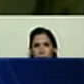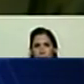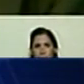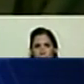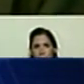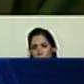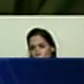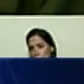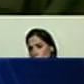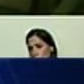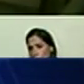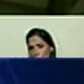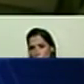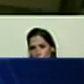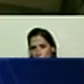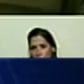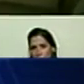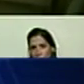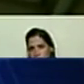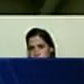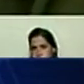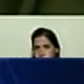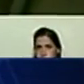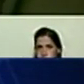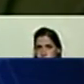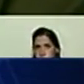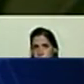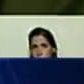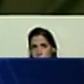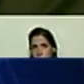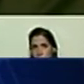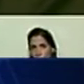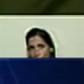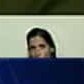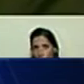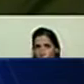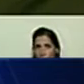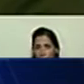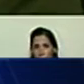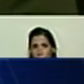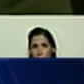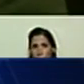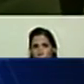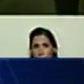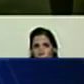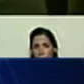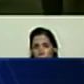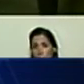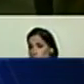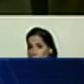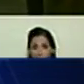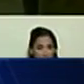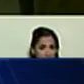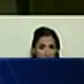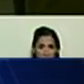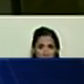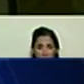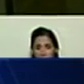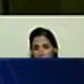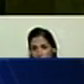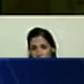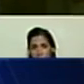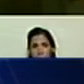la fachada atlántica del delta del Orinoco, lo cual no está en discusión.